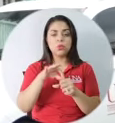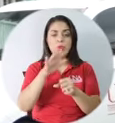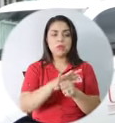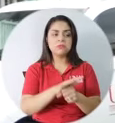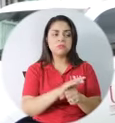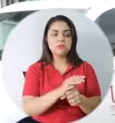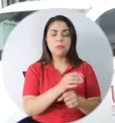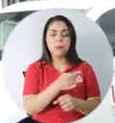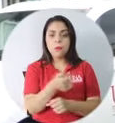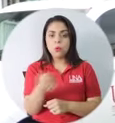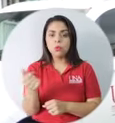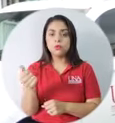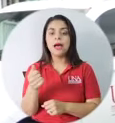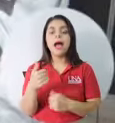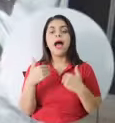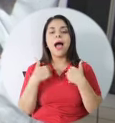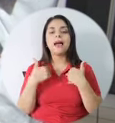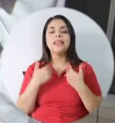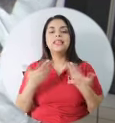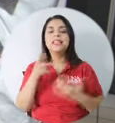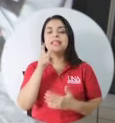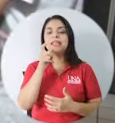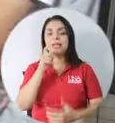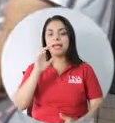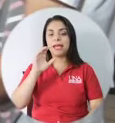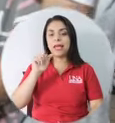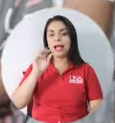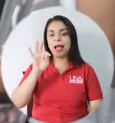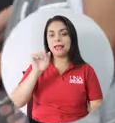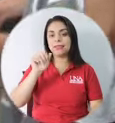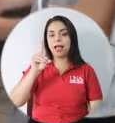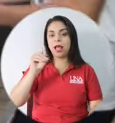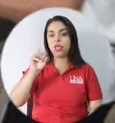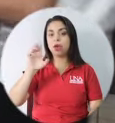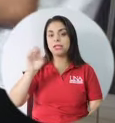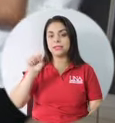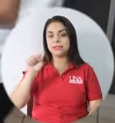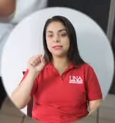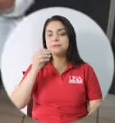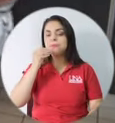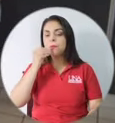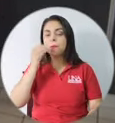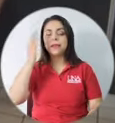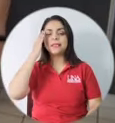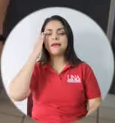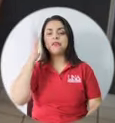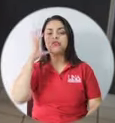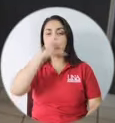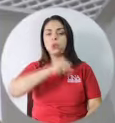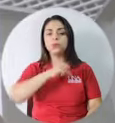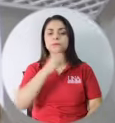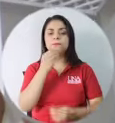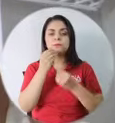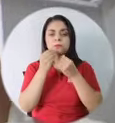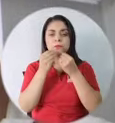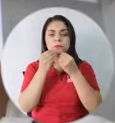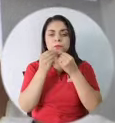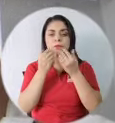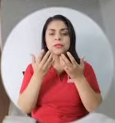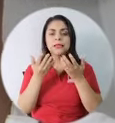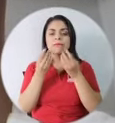tenemos a los catadores. Y estos son especialistas en reconocer la composición del grano, los sabores